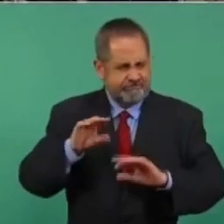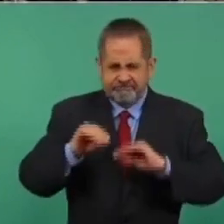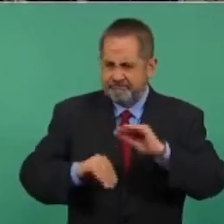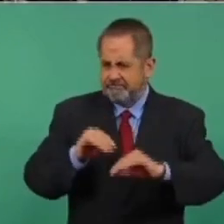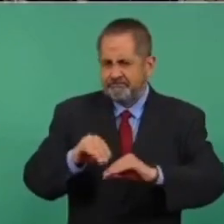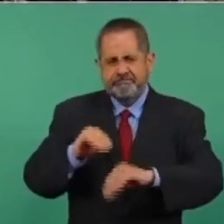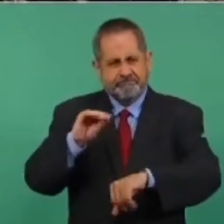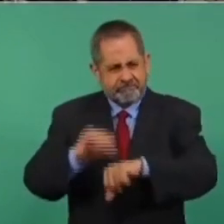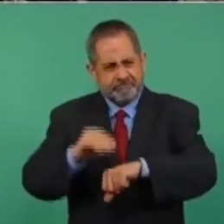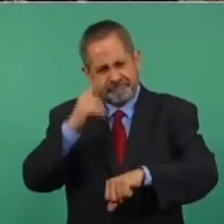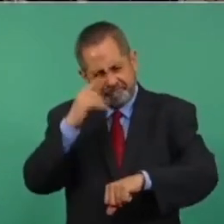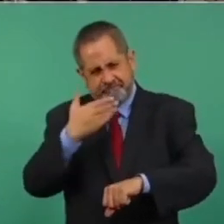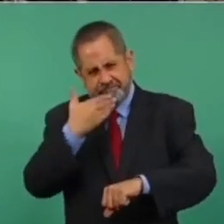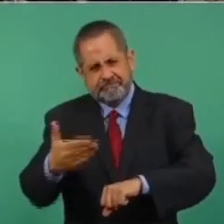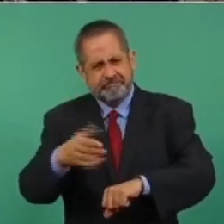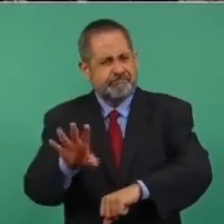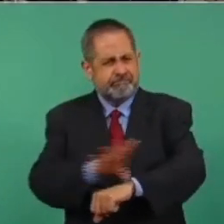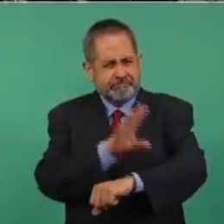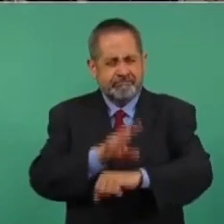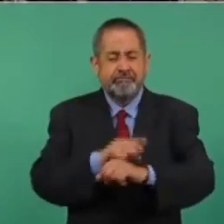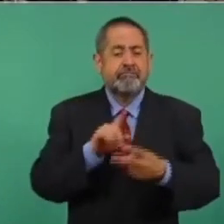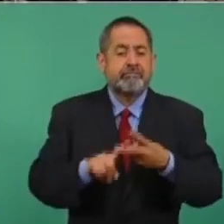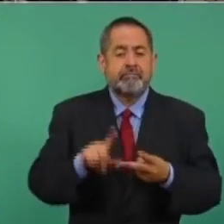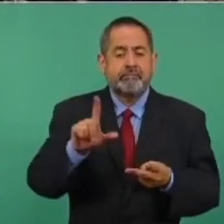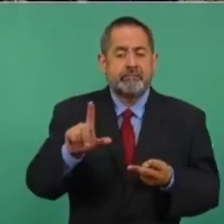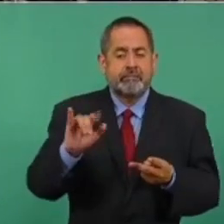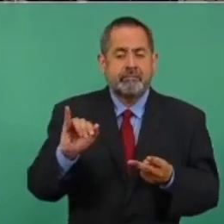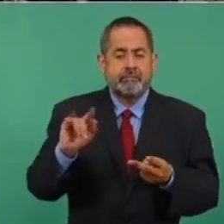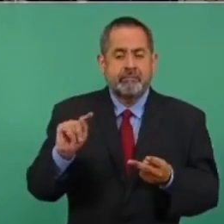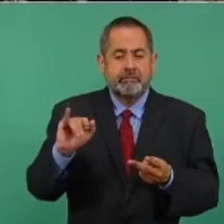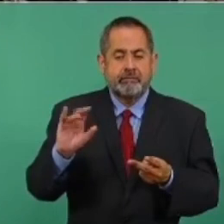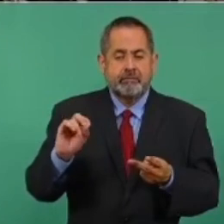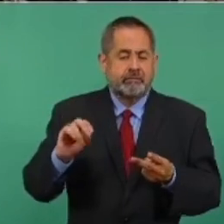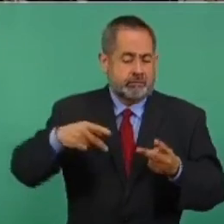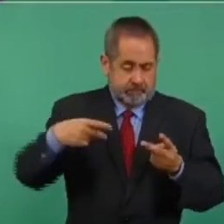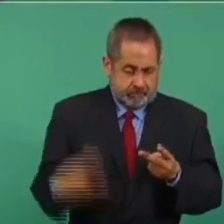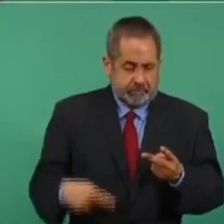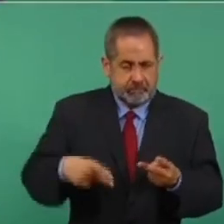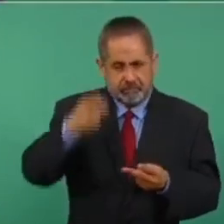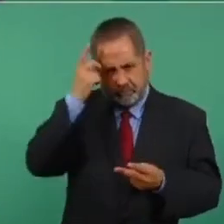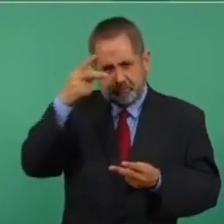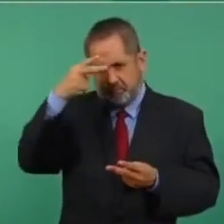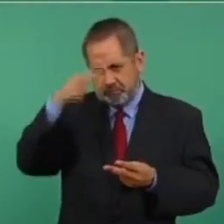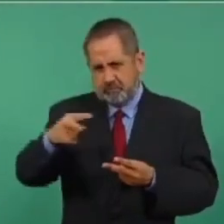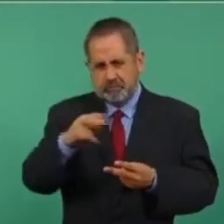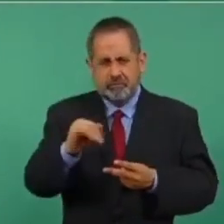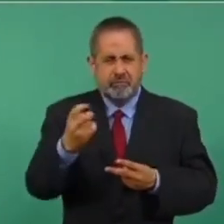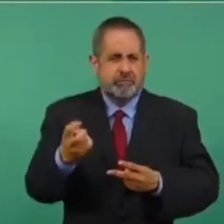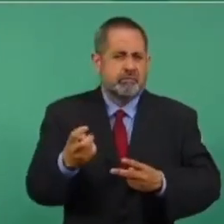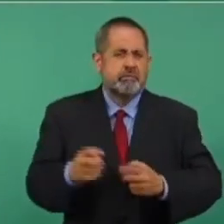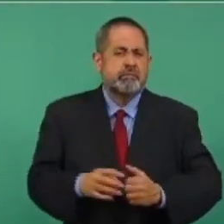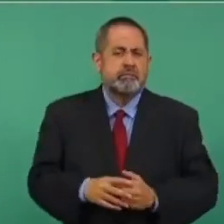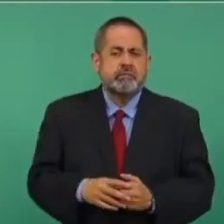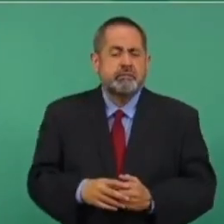en lo eléctrico, que el litio sea de la nación y